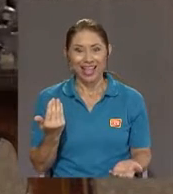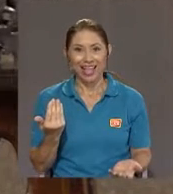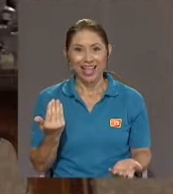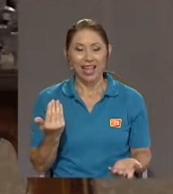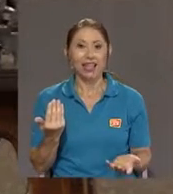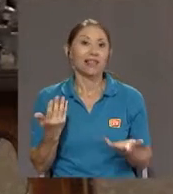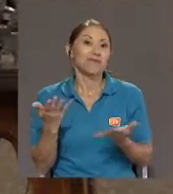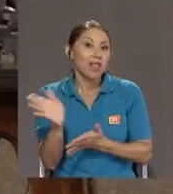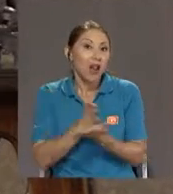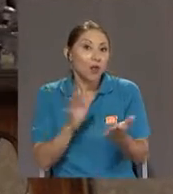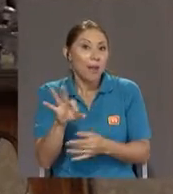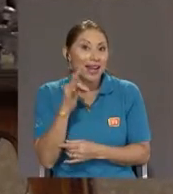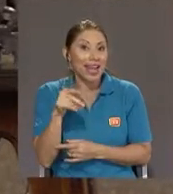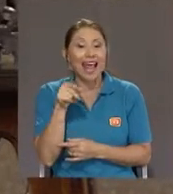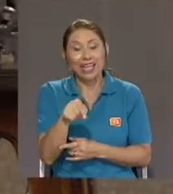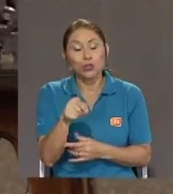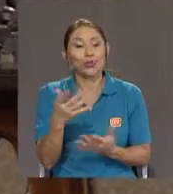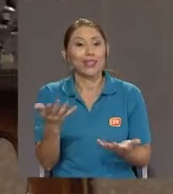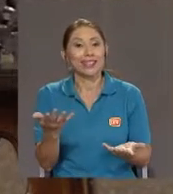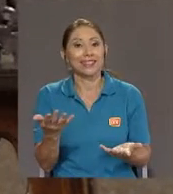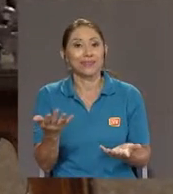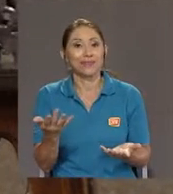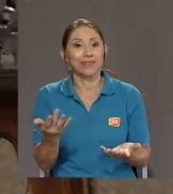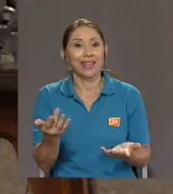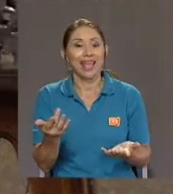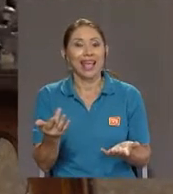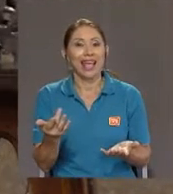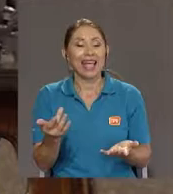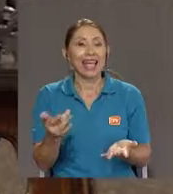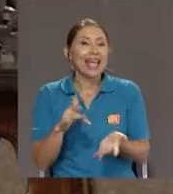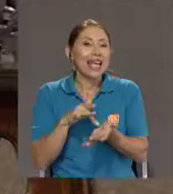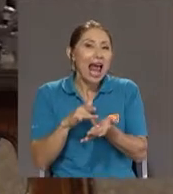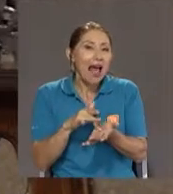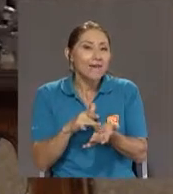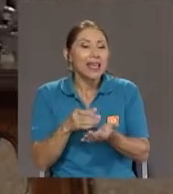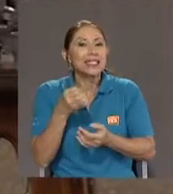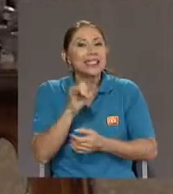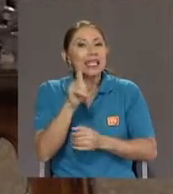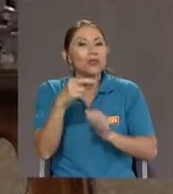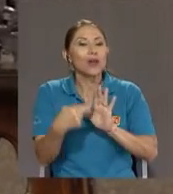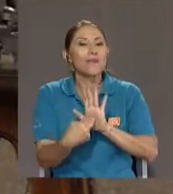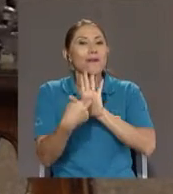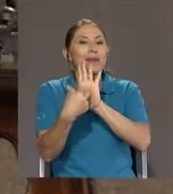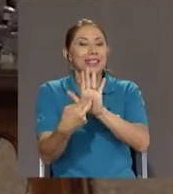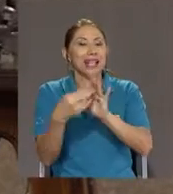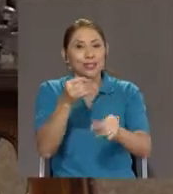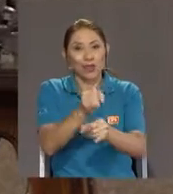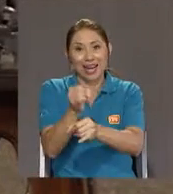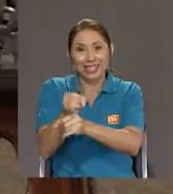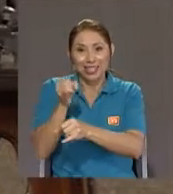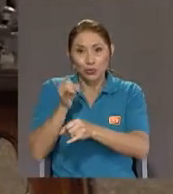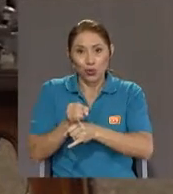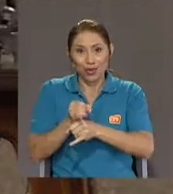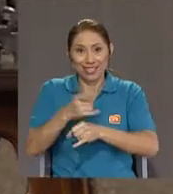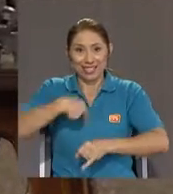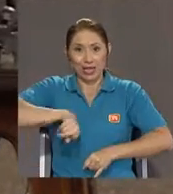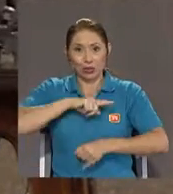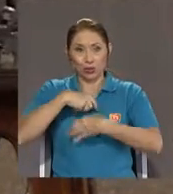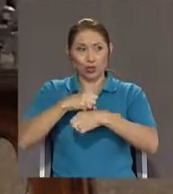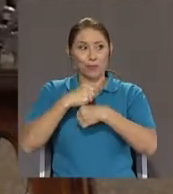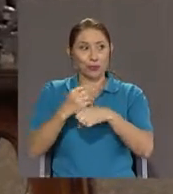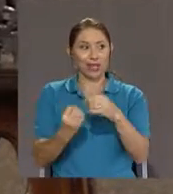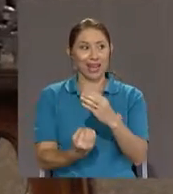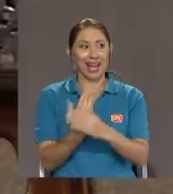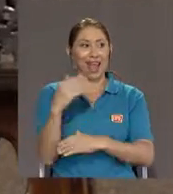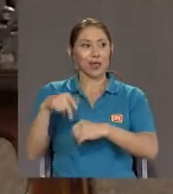lo cual de alguna manera es grave si es una representación de las instituciones que hemos creado en este país,